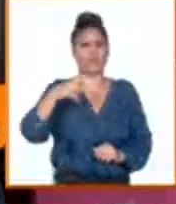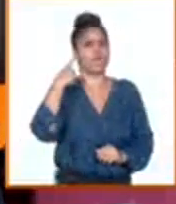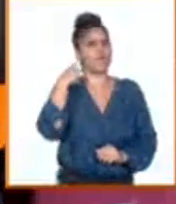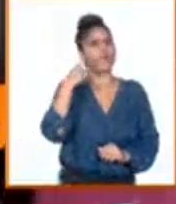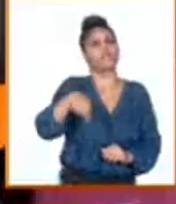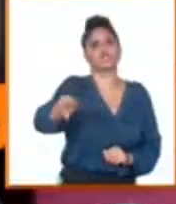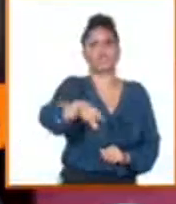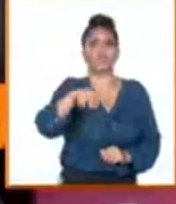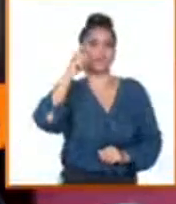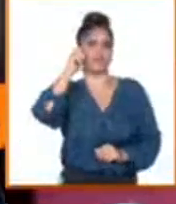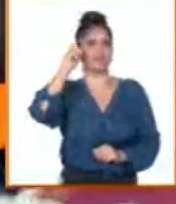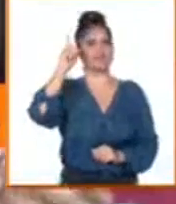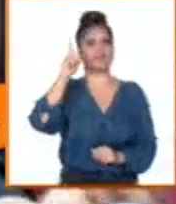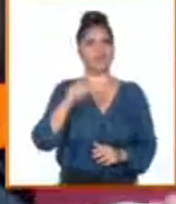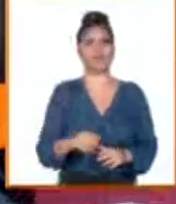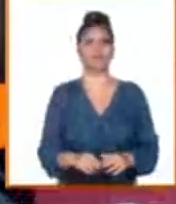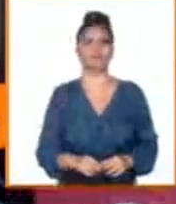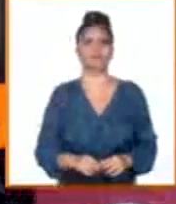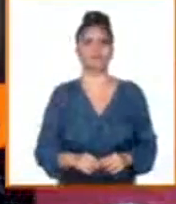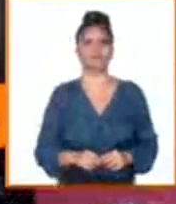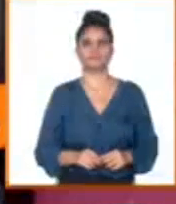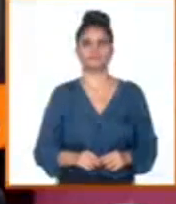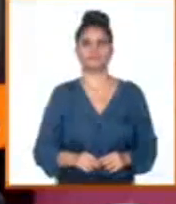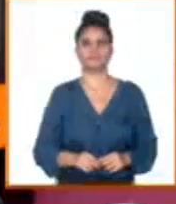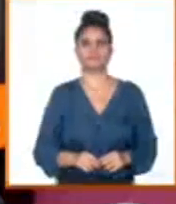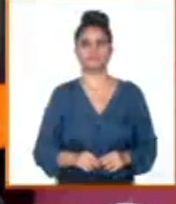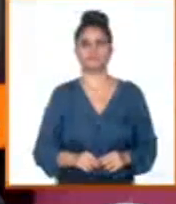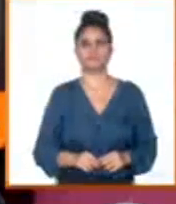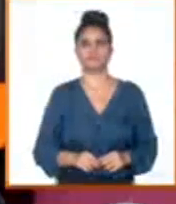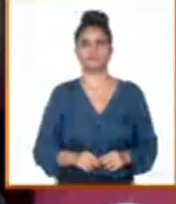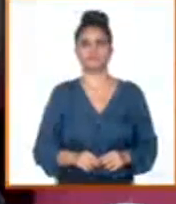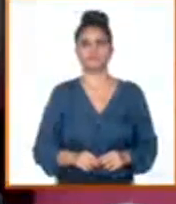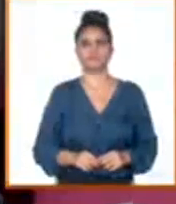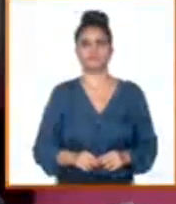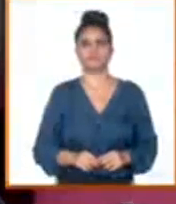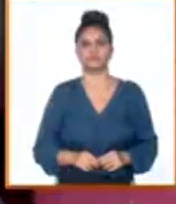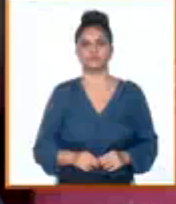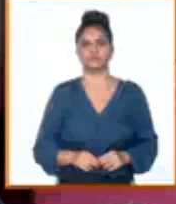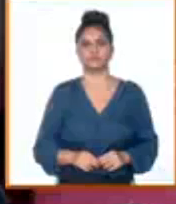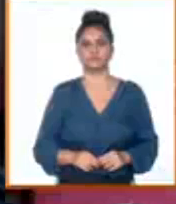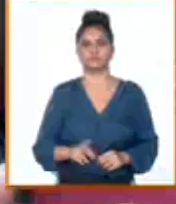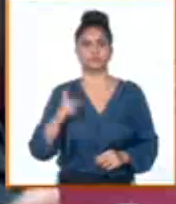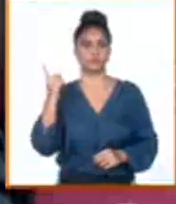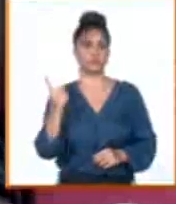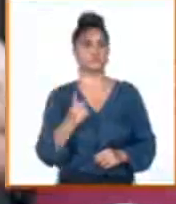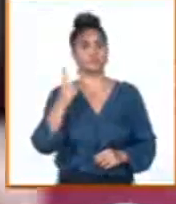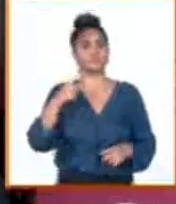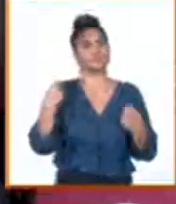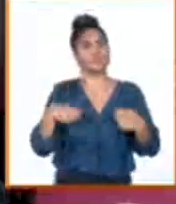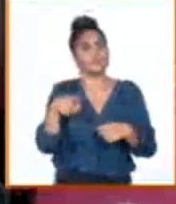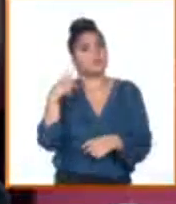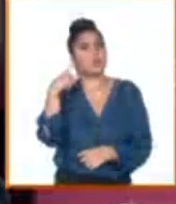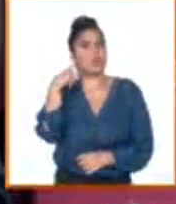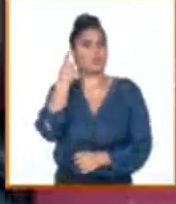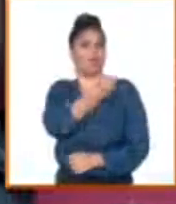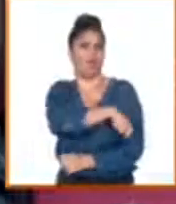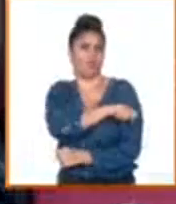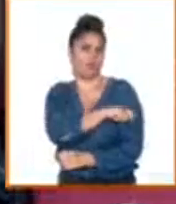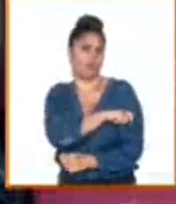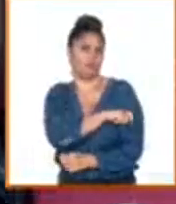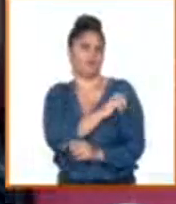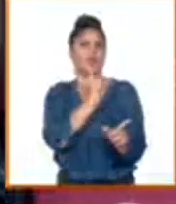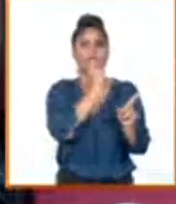puede separarse de la expresión en las redes sociales. Entonces tenemos que enseñar, porque